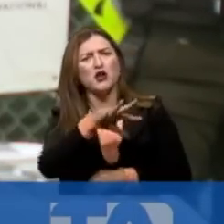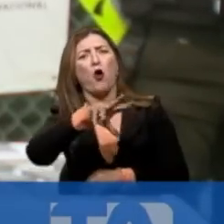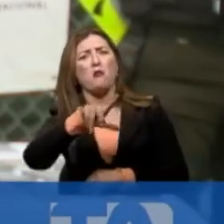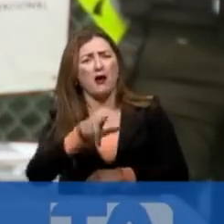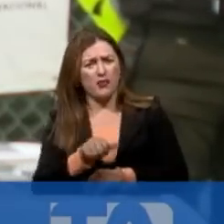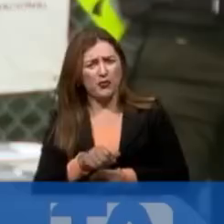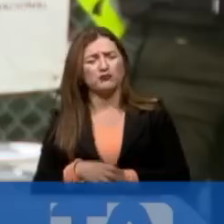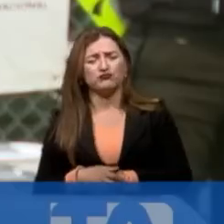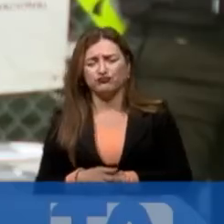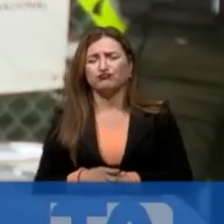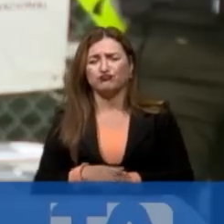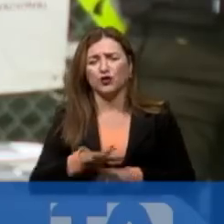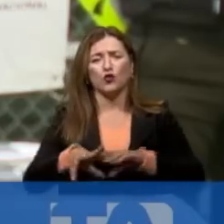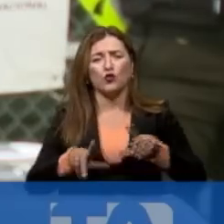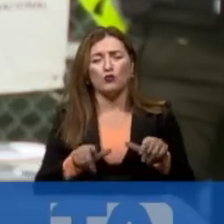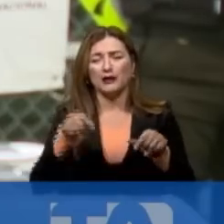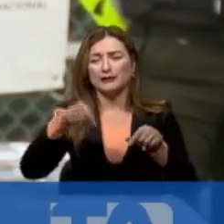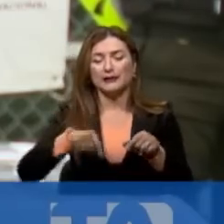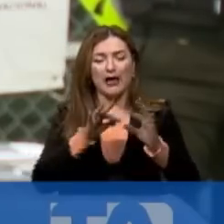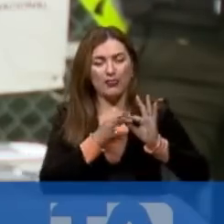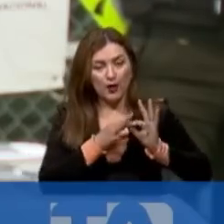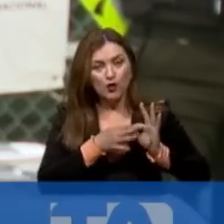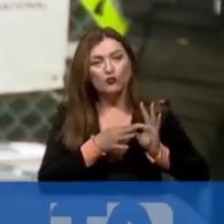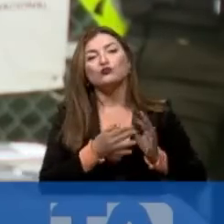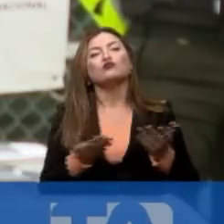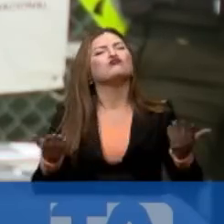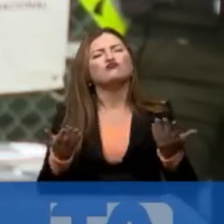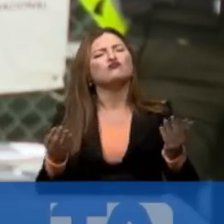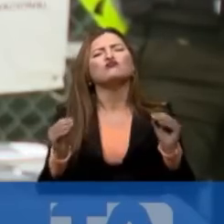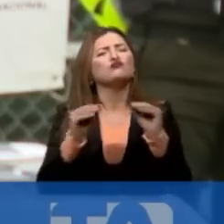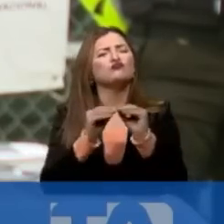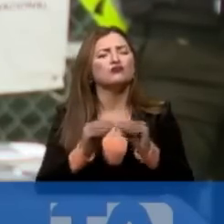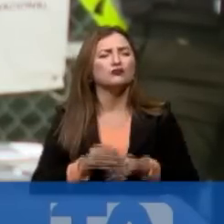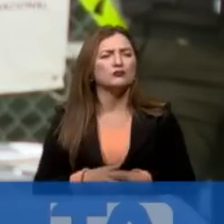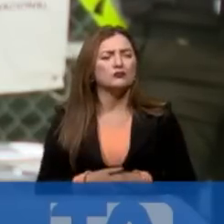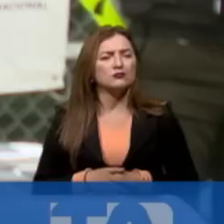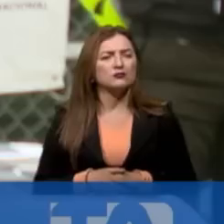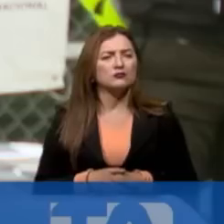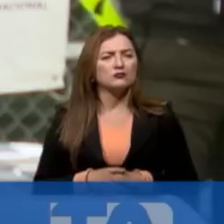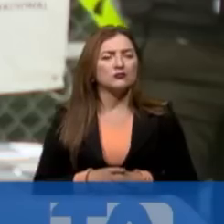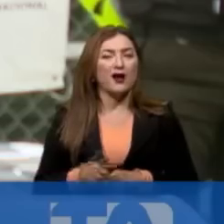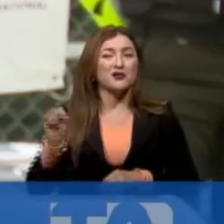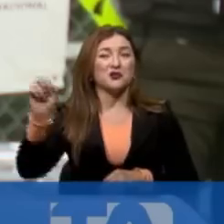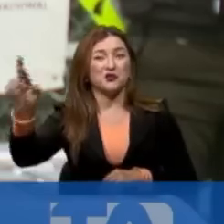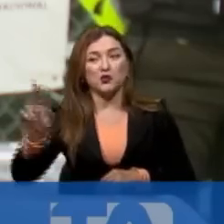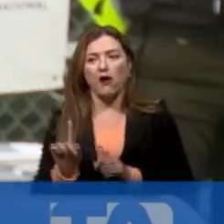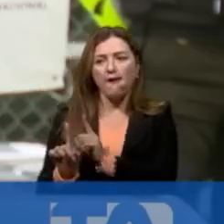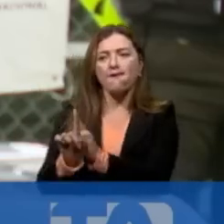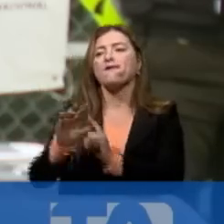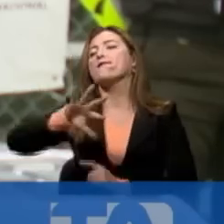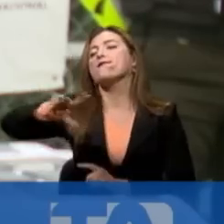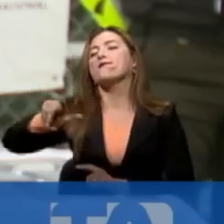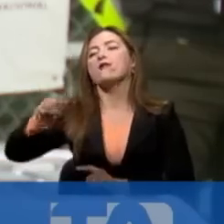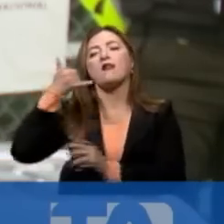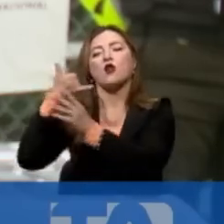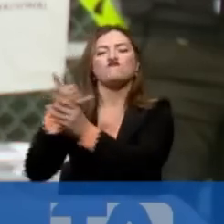solamente fueron sustraídos aquí en las inmediaciones de Calderón. También conocemos que hubo robos del sur, en el centro de la ciudad,